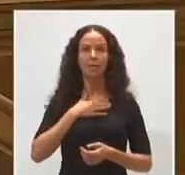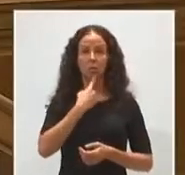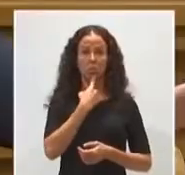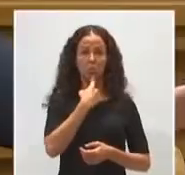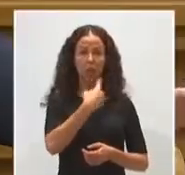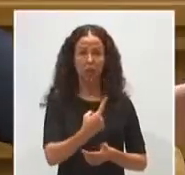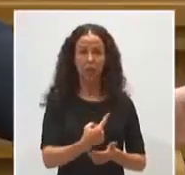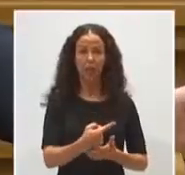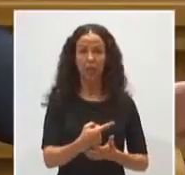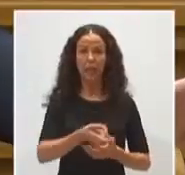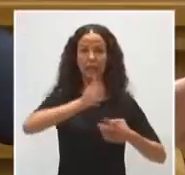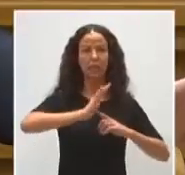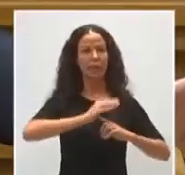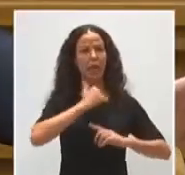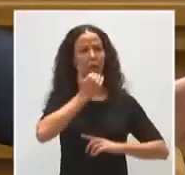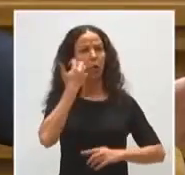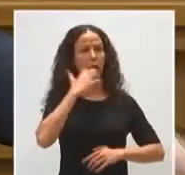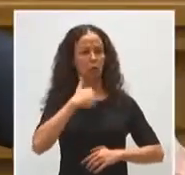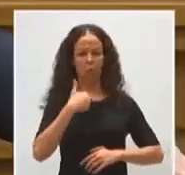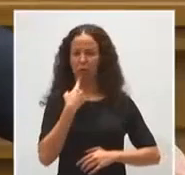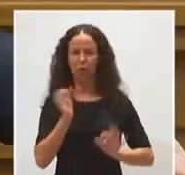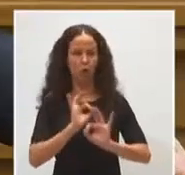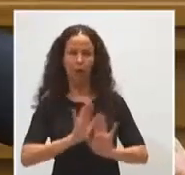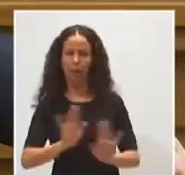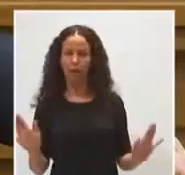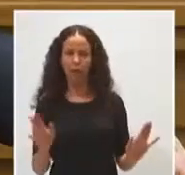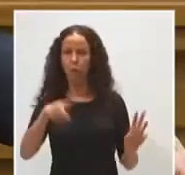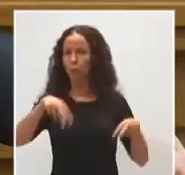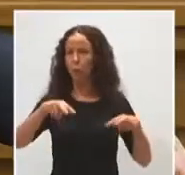castilla la mancha es algo raro o algo distinto en españa'